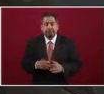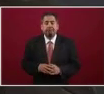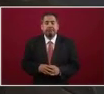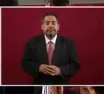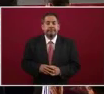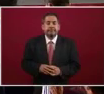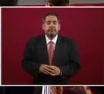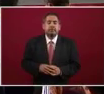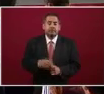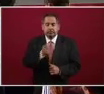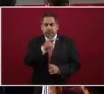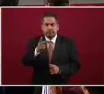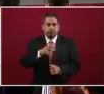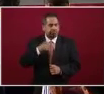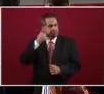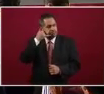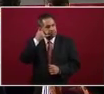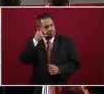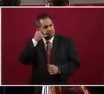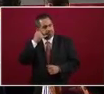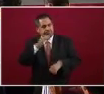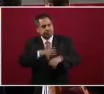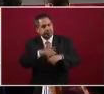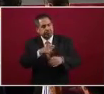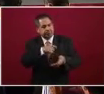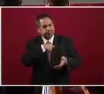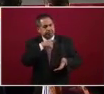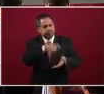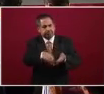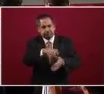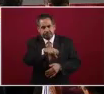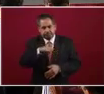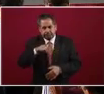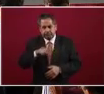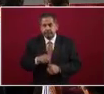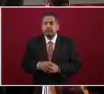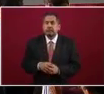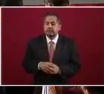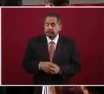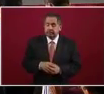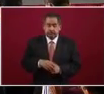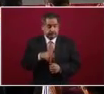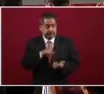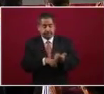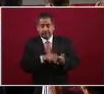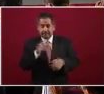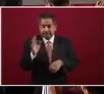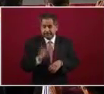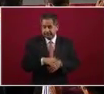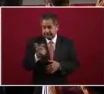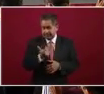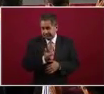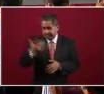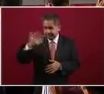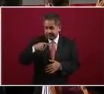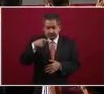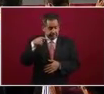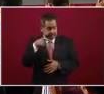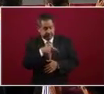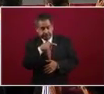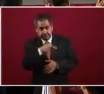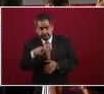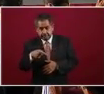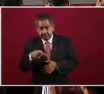Algunos lo hicieron vía telefónica. También comentarles que para los bienes de más alto valor, por ahí